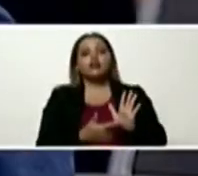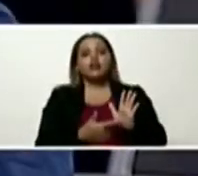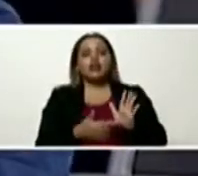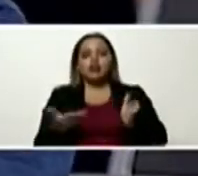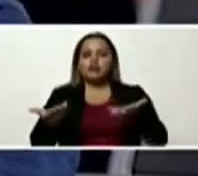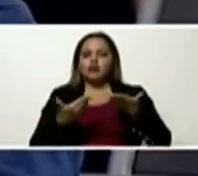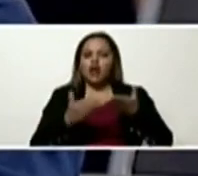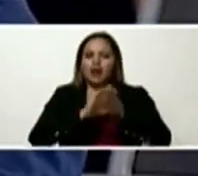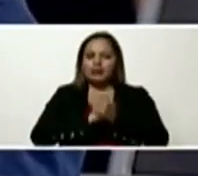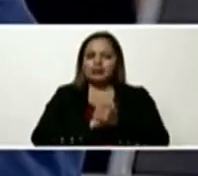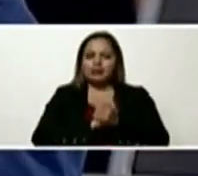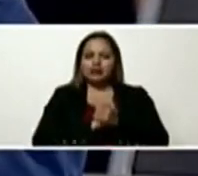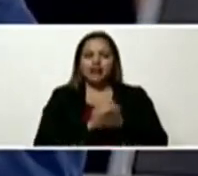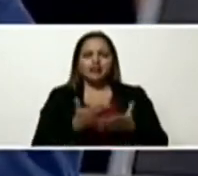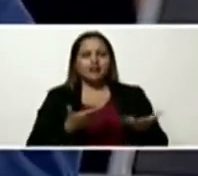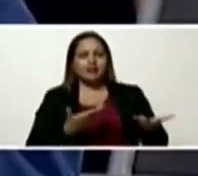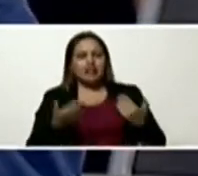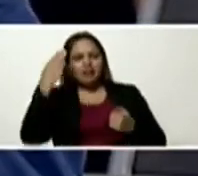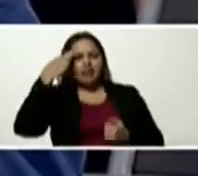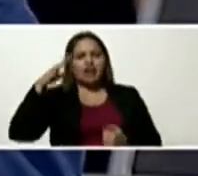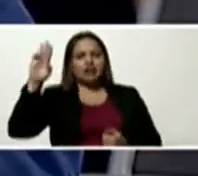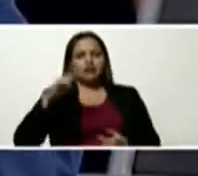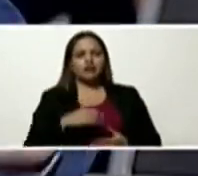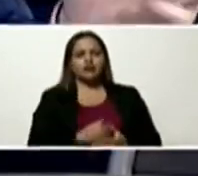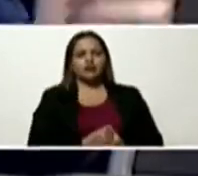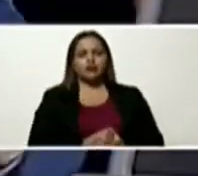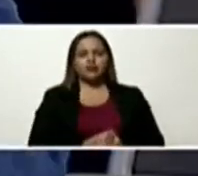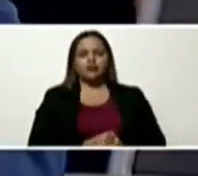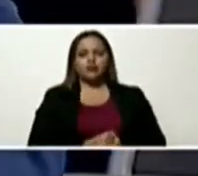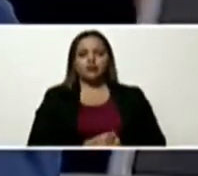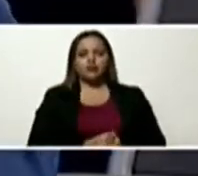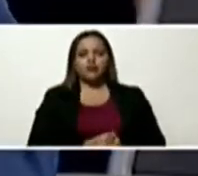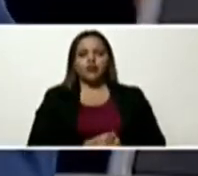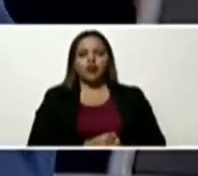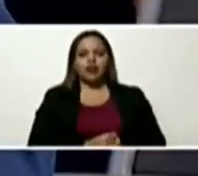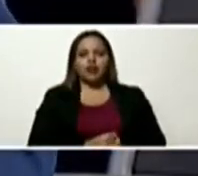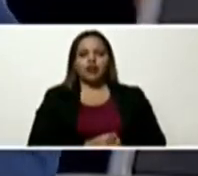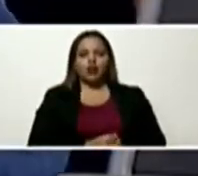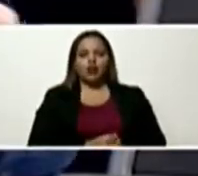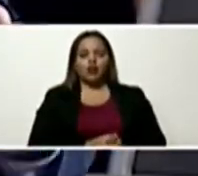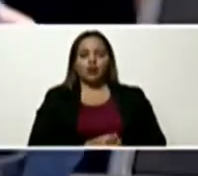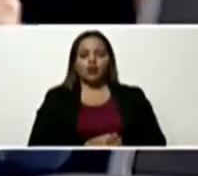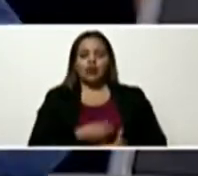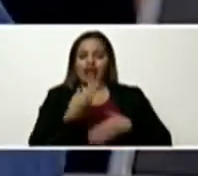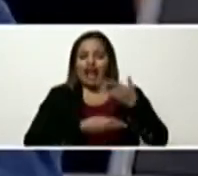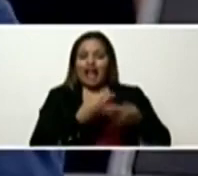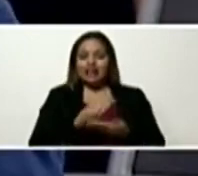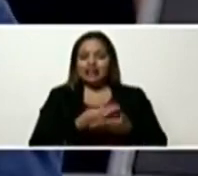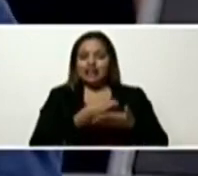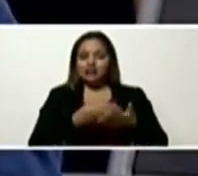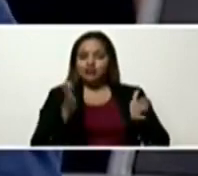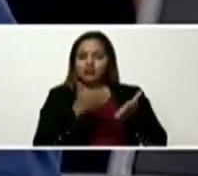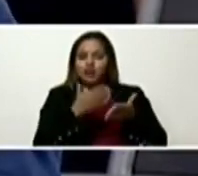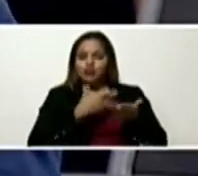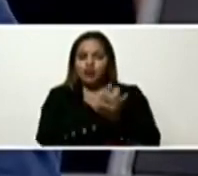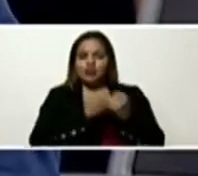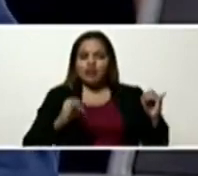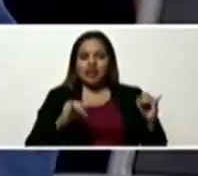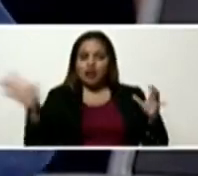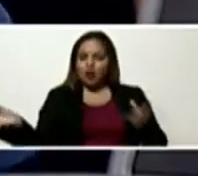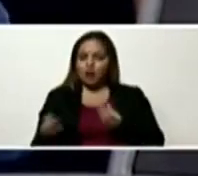la compañera de México, una editorial independiente, que está aquí acompañándonos en la